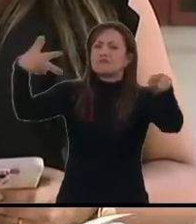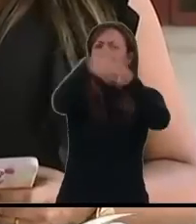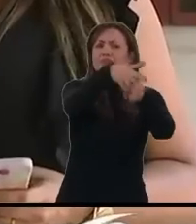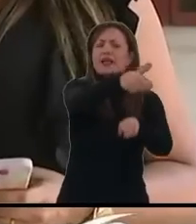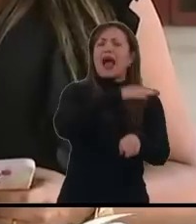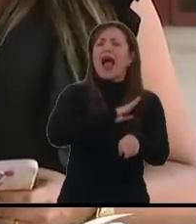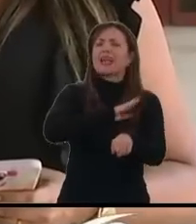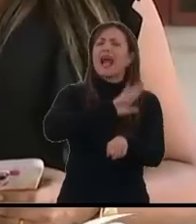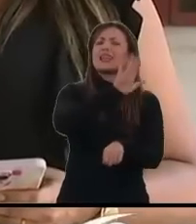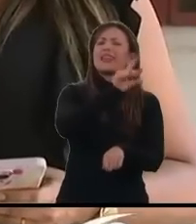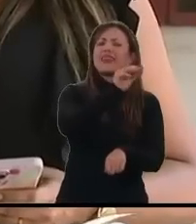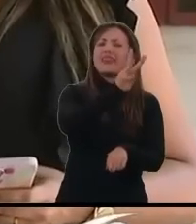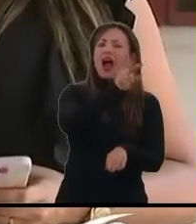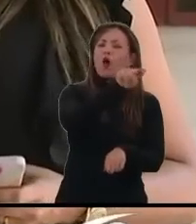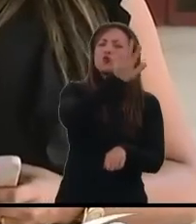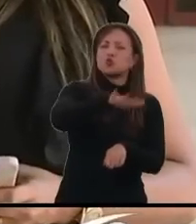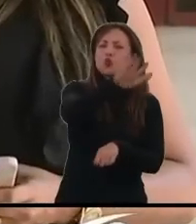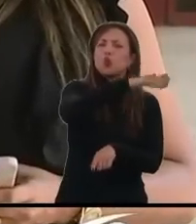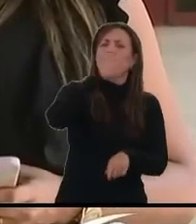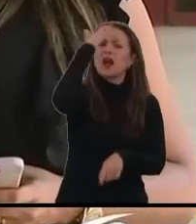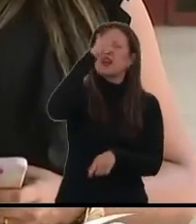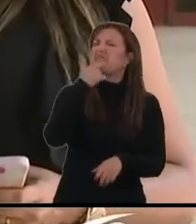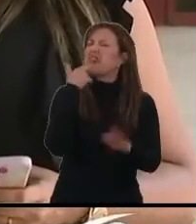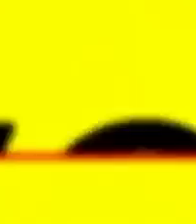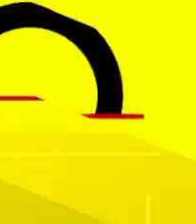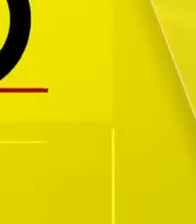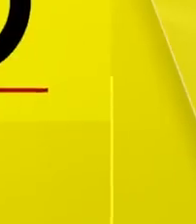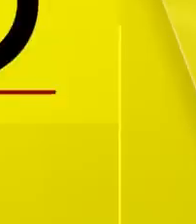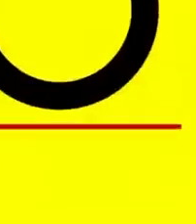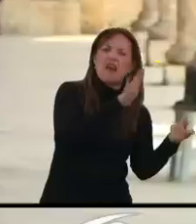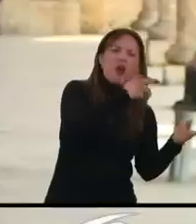¿qué dicen las partes sobre esta situación?